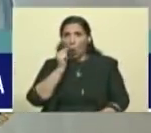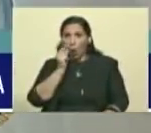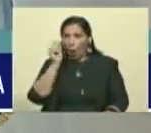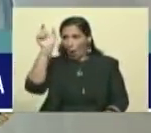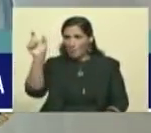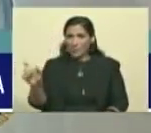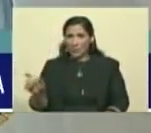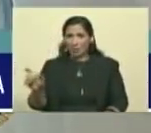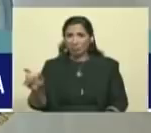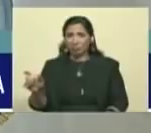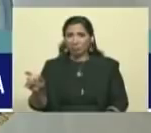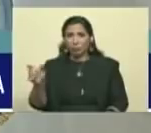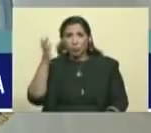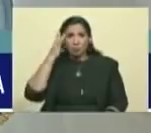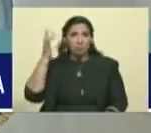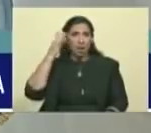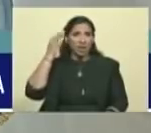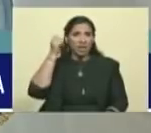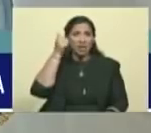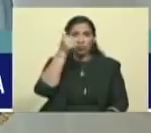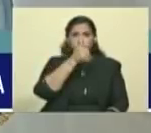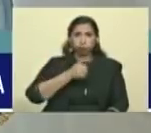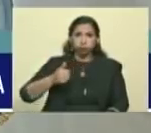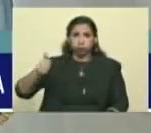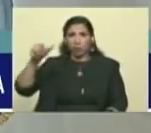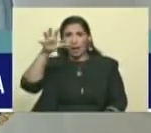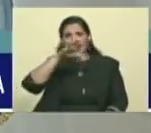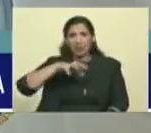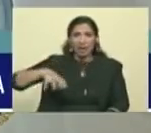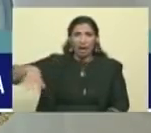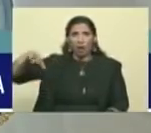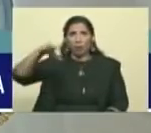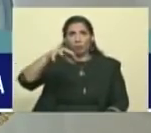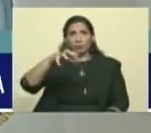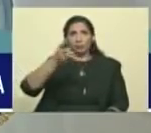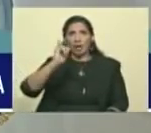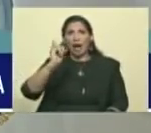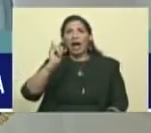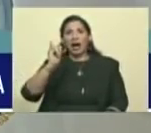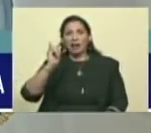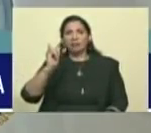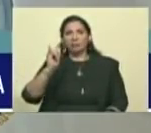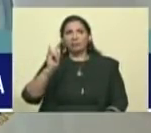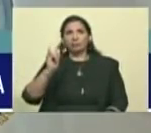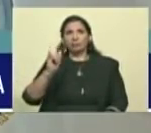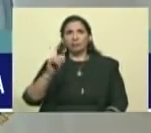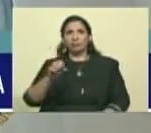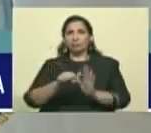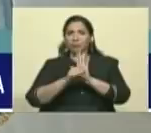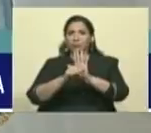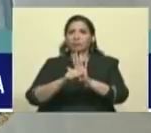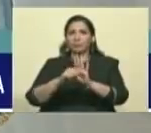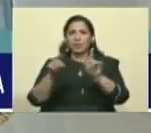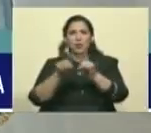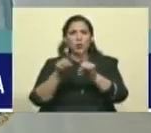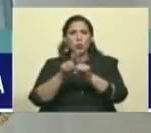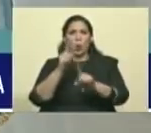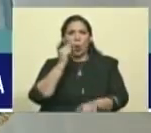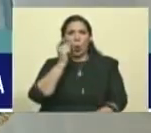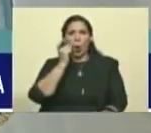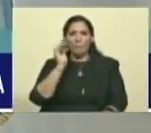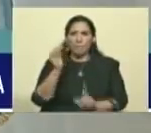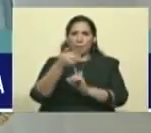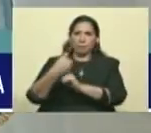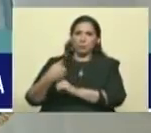que en cada estado habrá gente que simboliza este tipo de monstruo, como este Gianfranco Agostinone, que